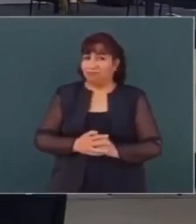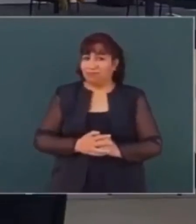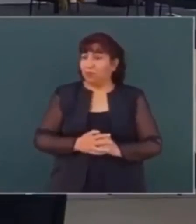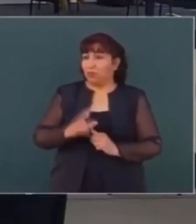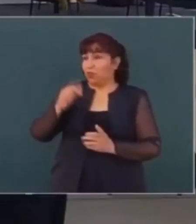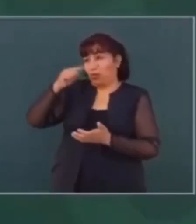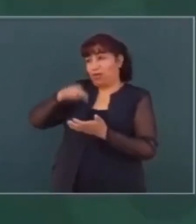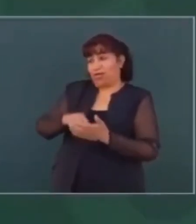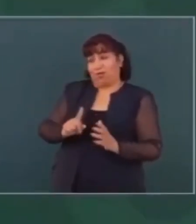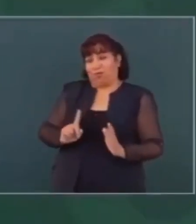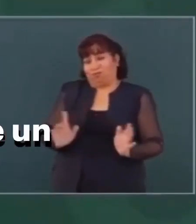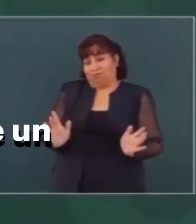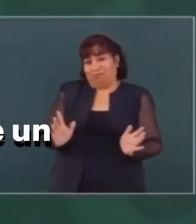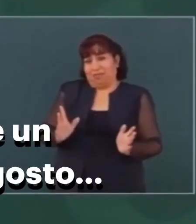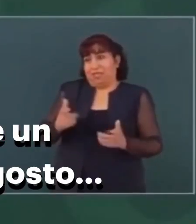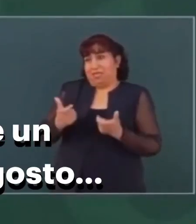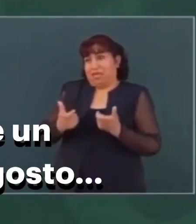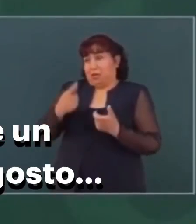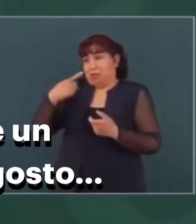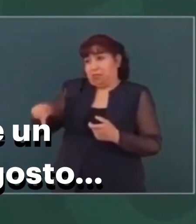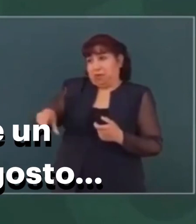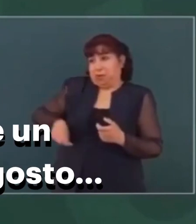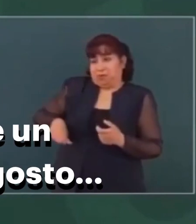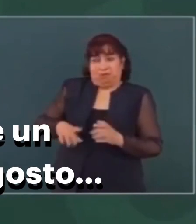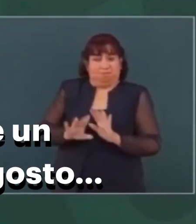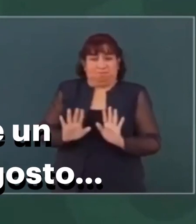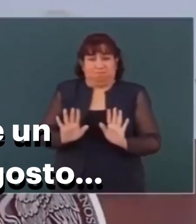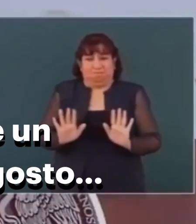o no creo que haya sido dinero del gobierno.